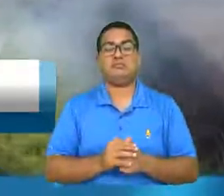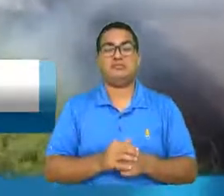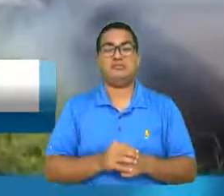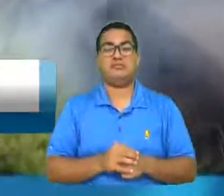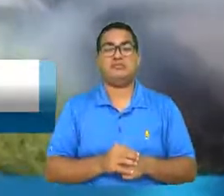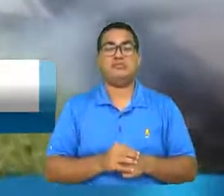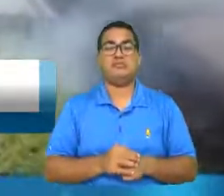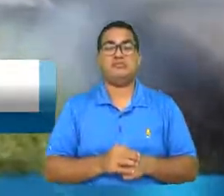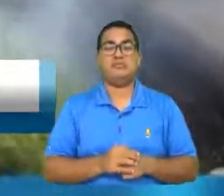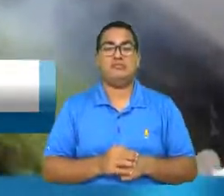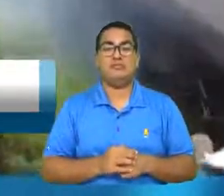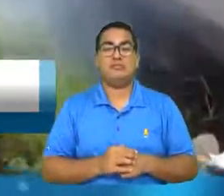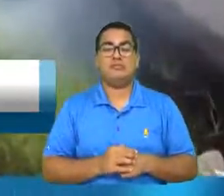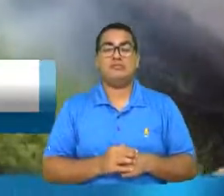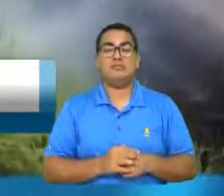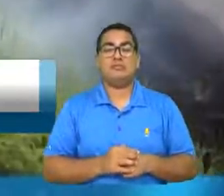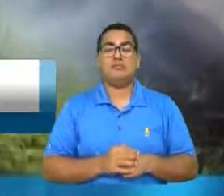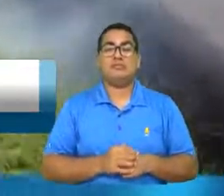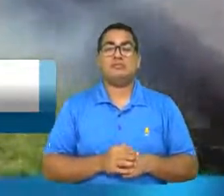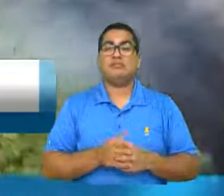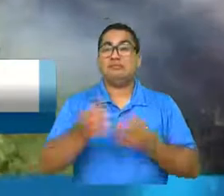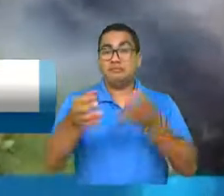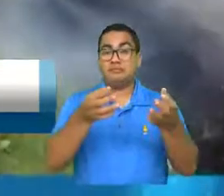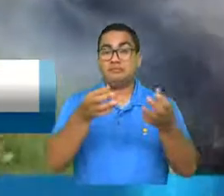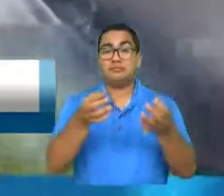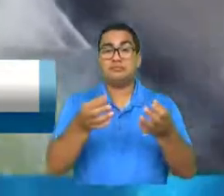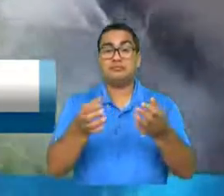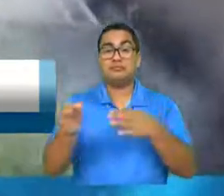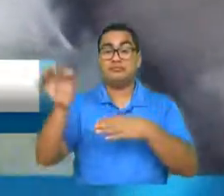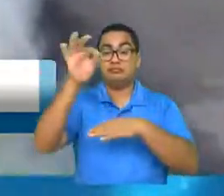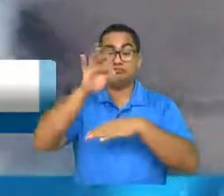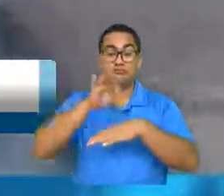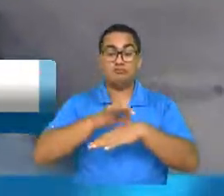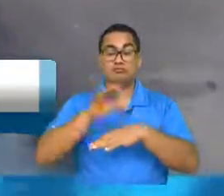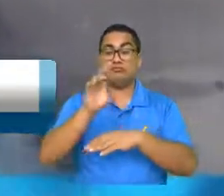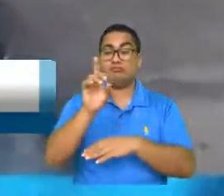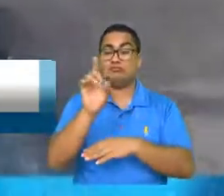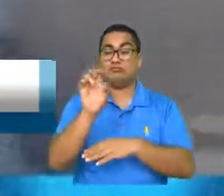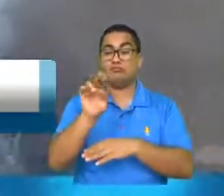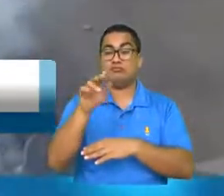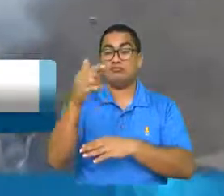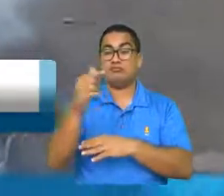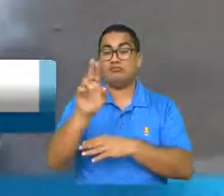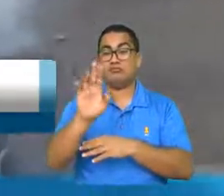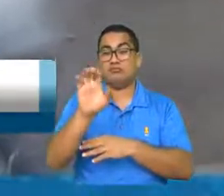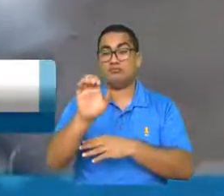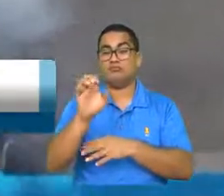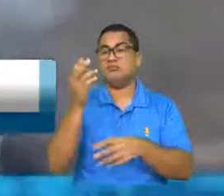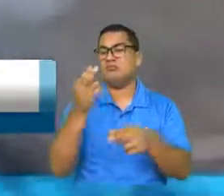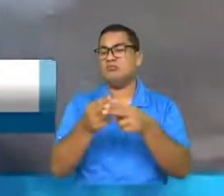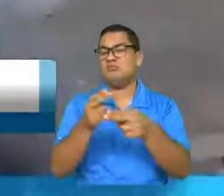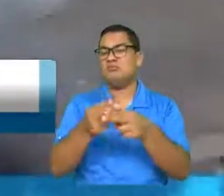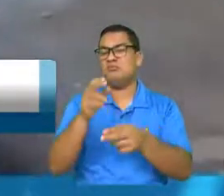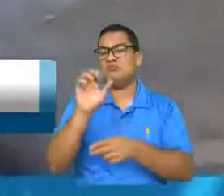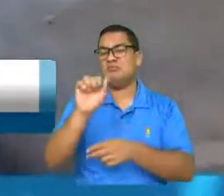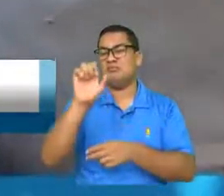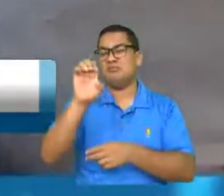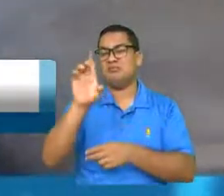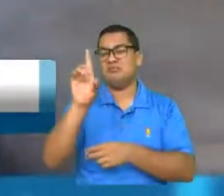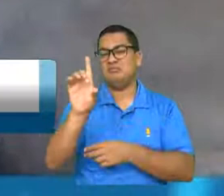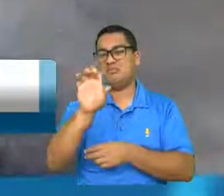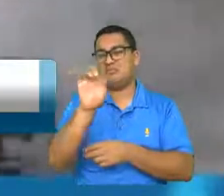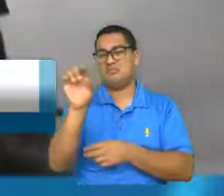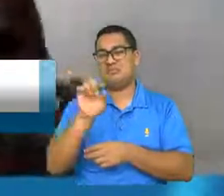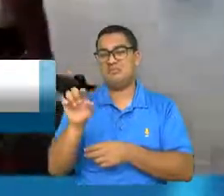decías, el mosquito que transmite el dengue, conocido como Aedes, y el mosquito que transmite